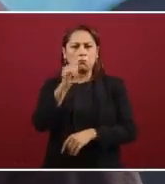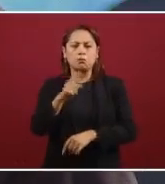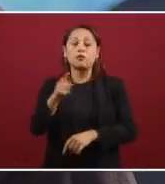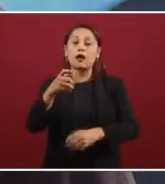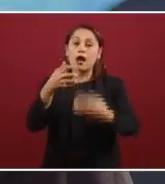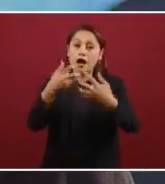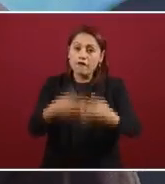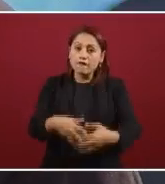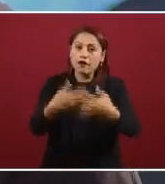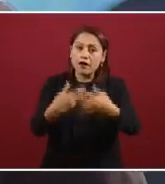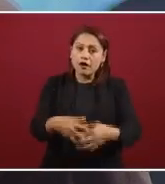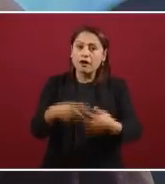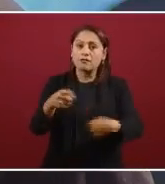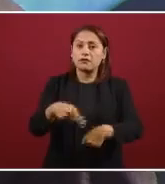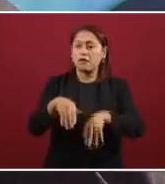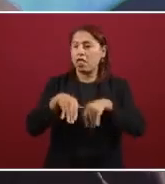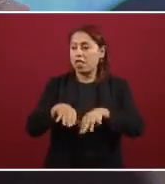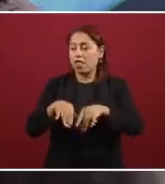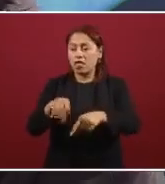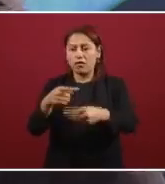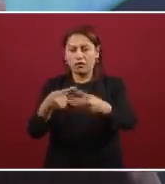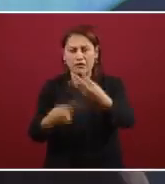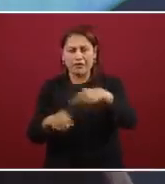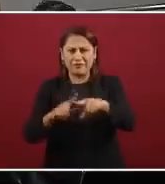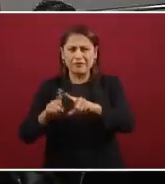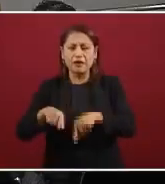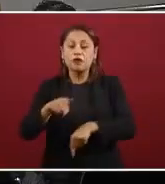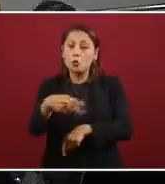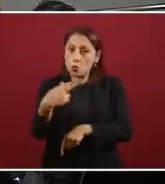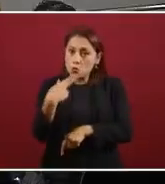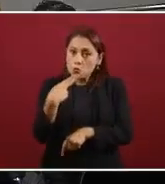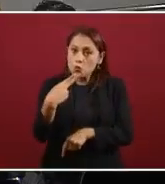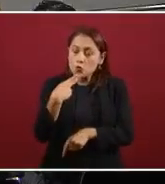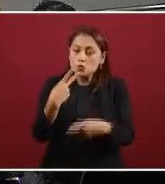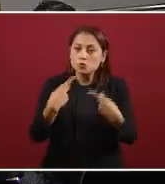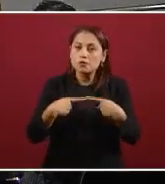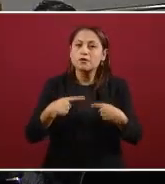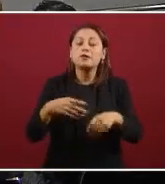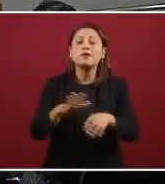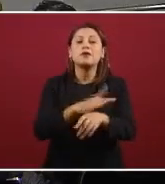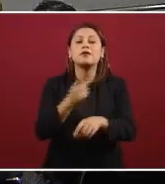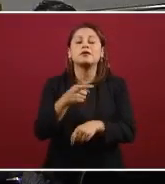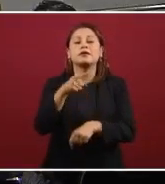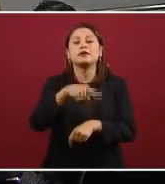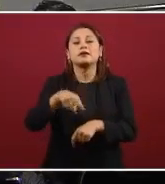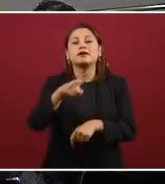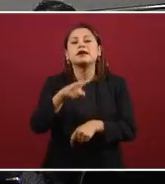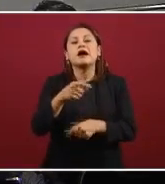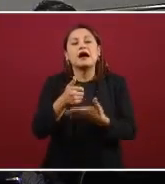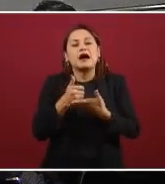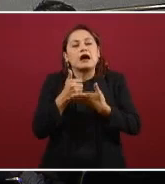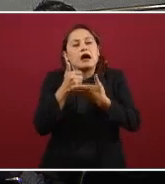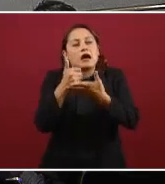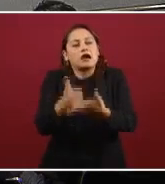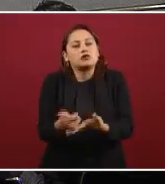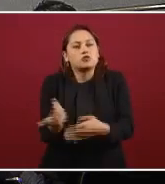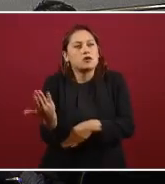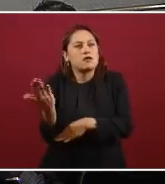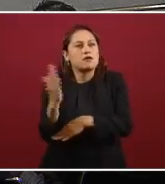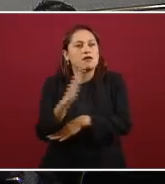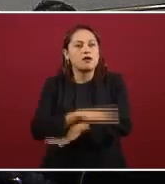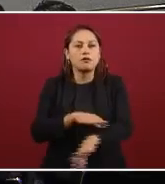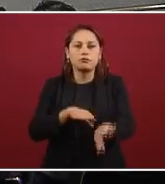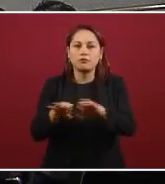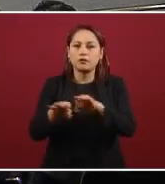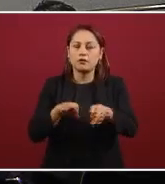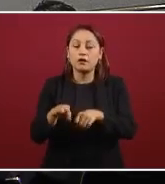abuso de la metanfetamina ya rompe el cartabón de quiénes son los consumidores, y tenemos que construir una